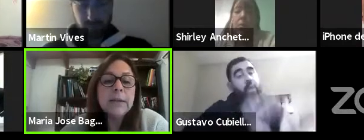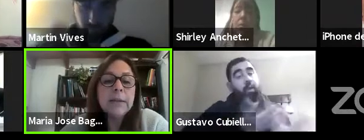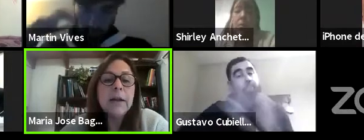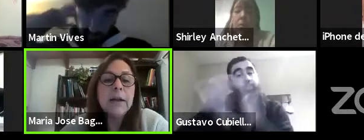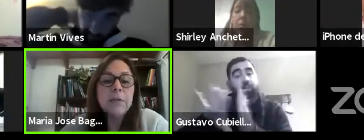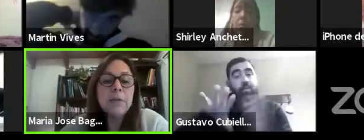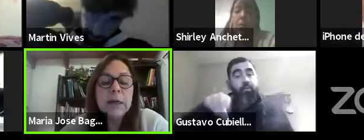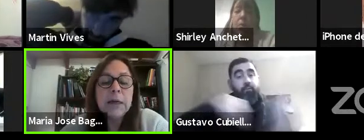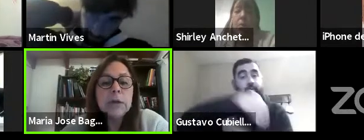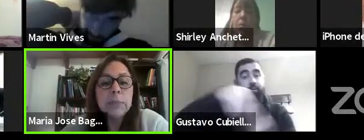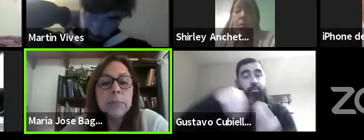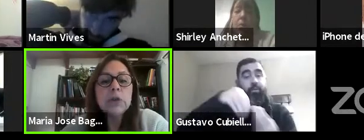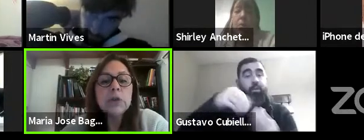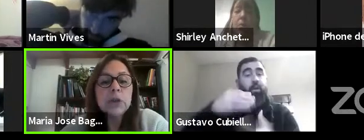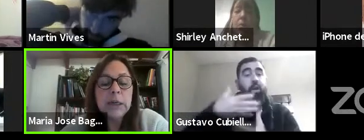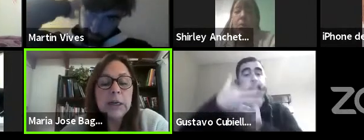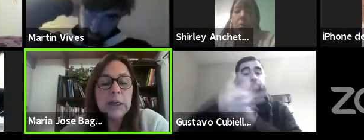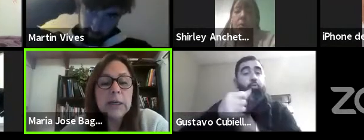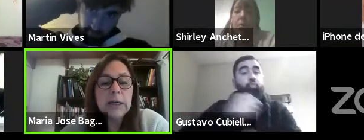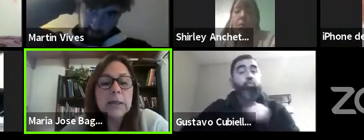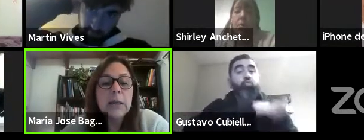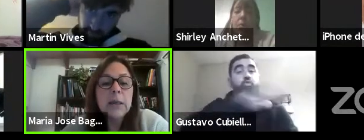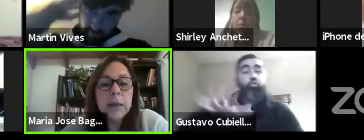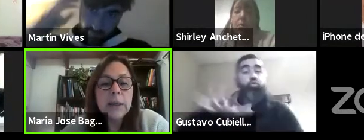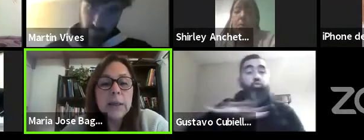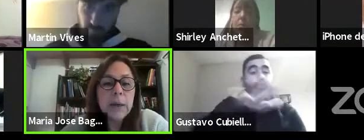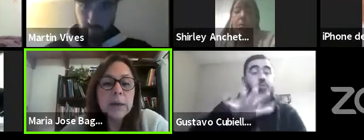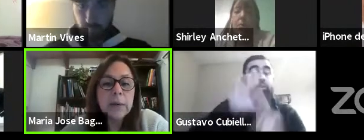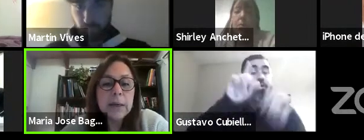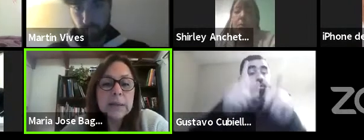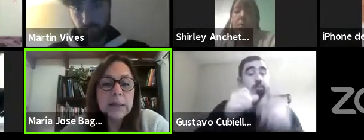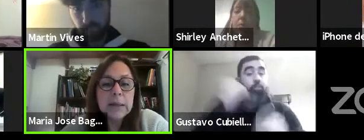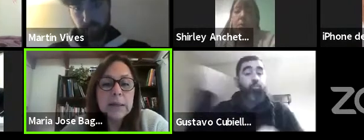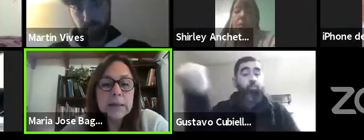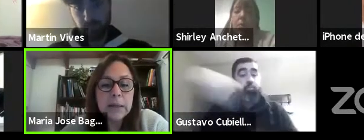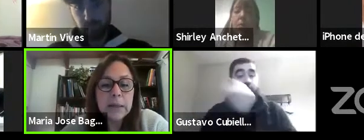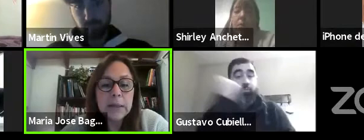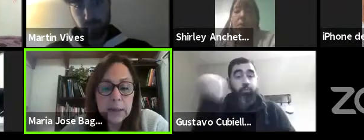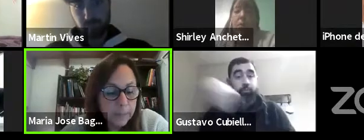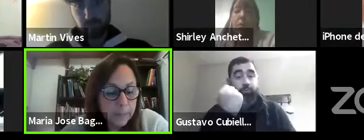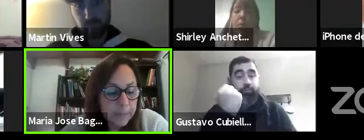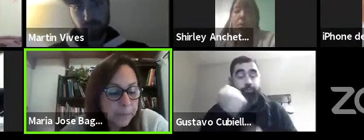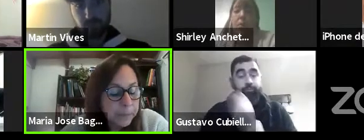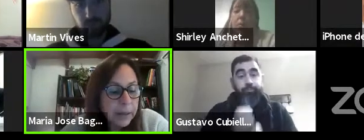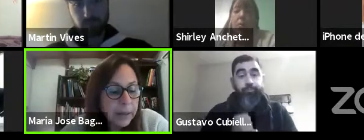los apoyos sociales obviamente cobran relevancia en este sentido.